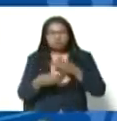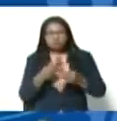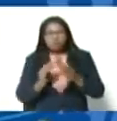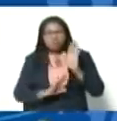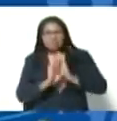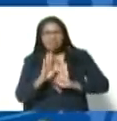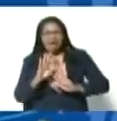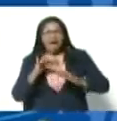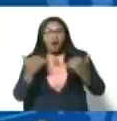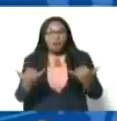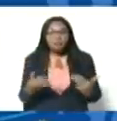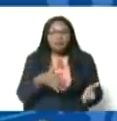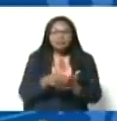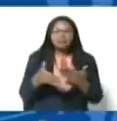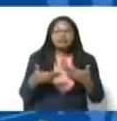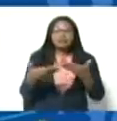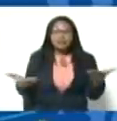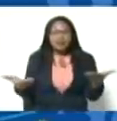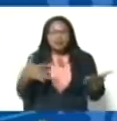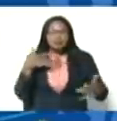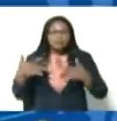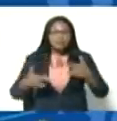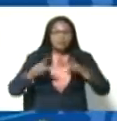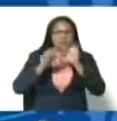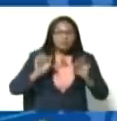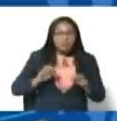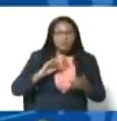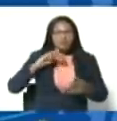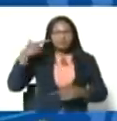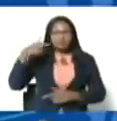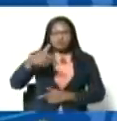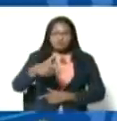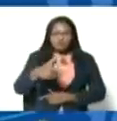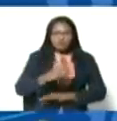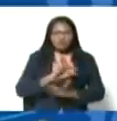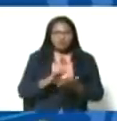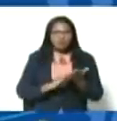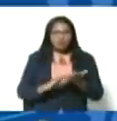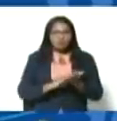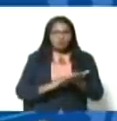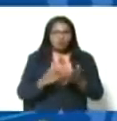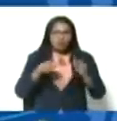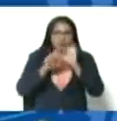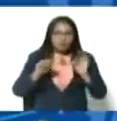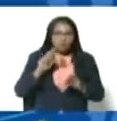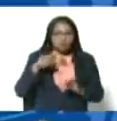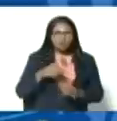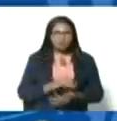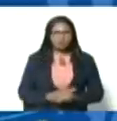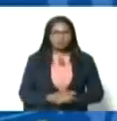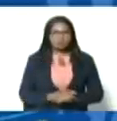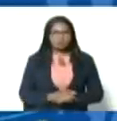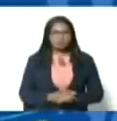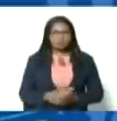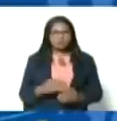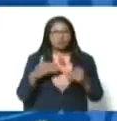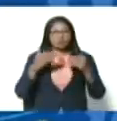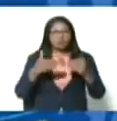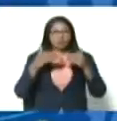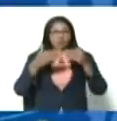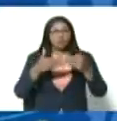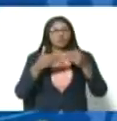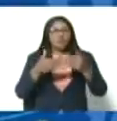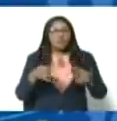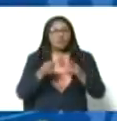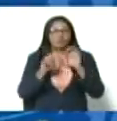desarrollar para garantizar de que la actividad del transporte pudiese recuperarse y no solamente eso, sino avanzar hacia nuevos estamentos